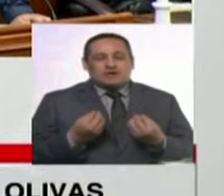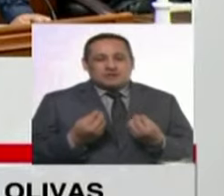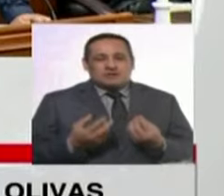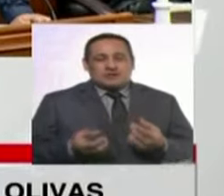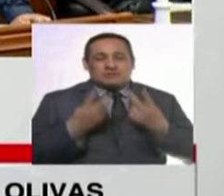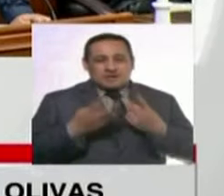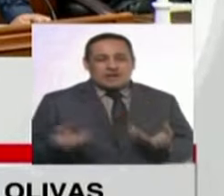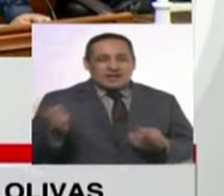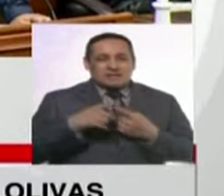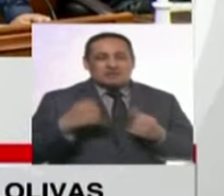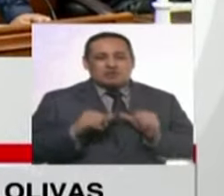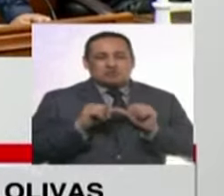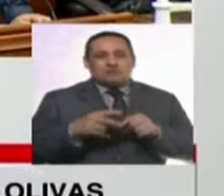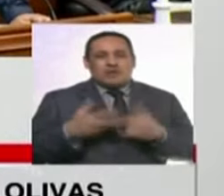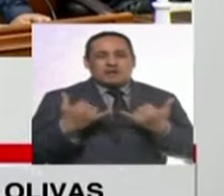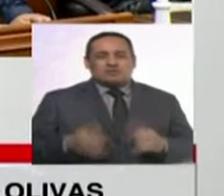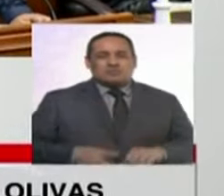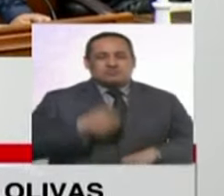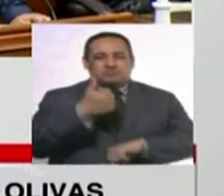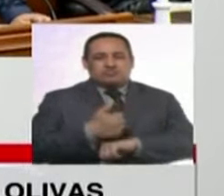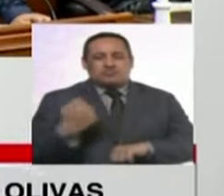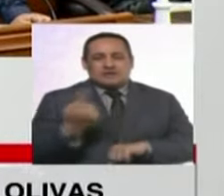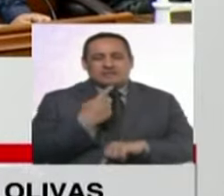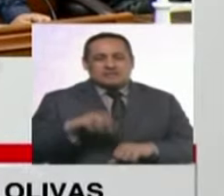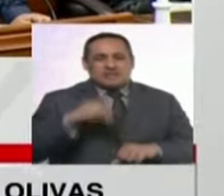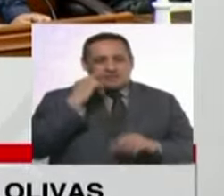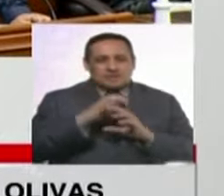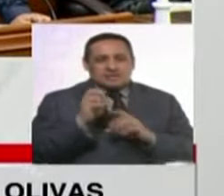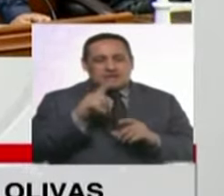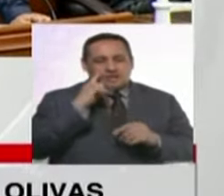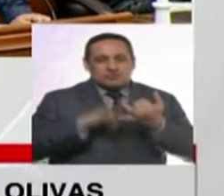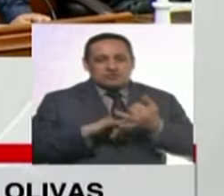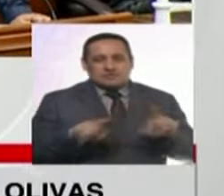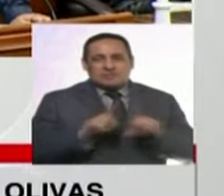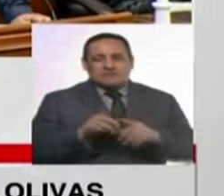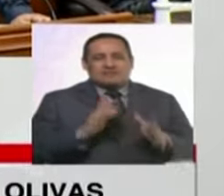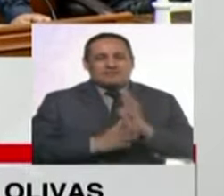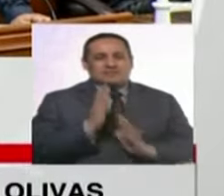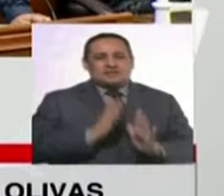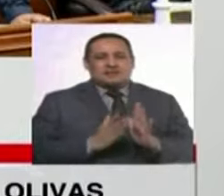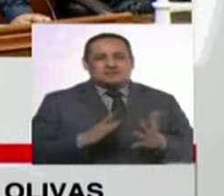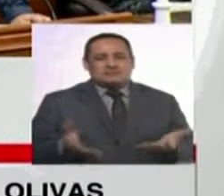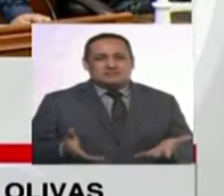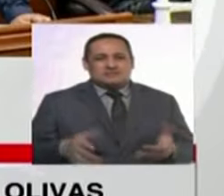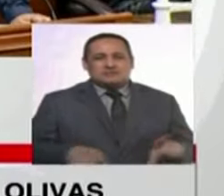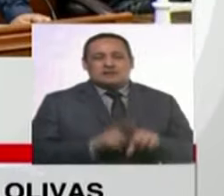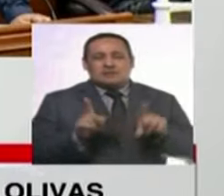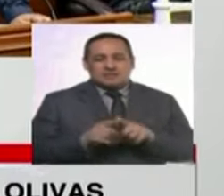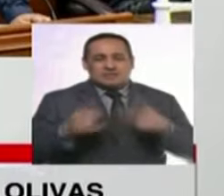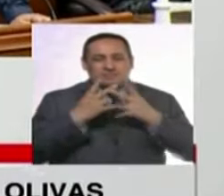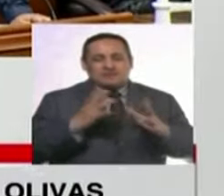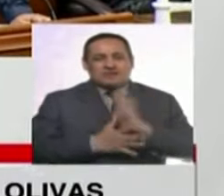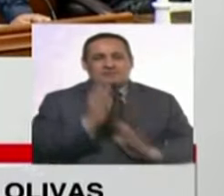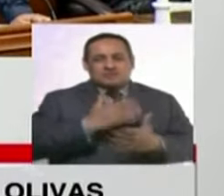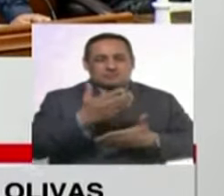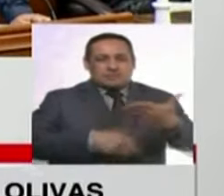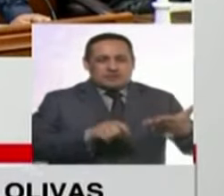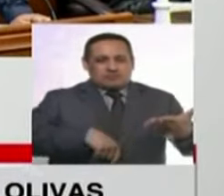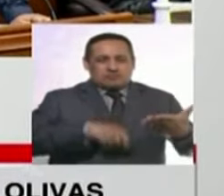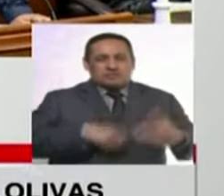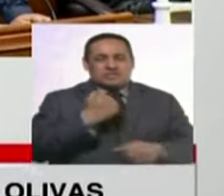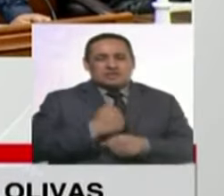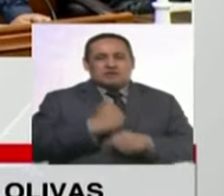aún mantiene actuales superintendente de migraciones acusado de falsedad a la vez falsificada una constancia